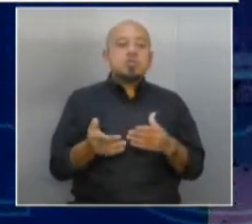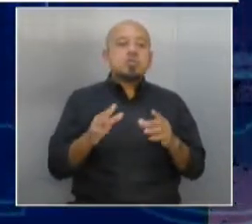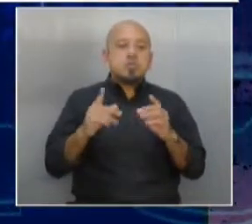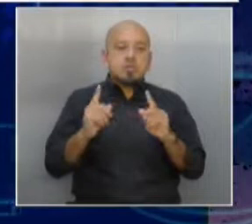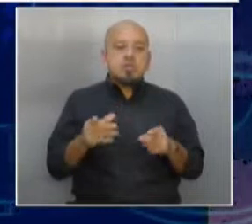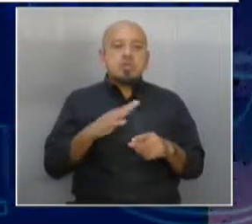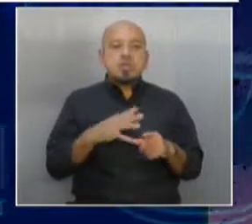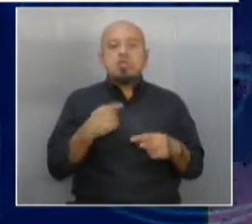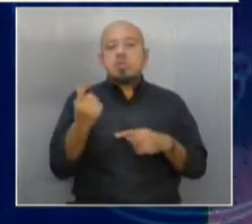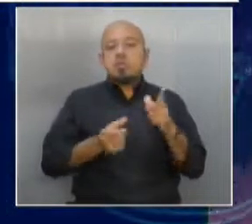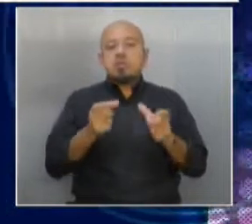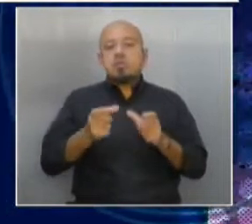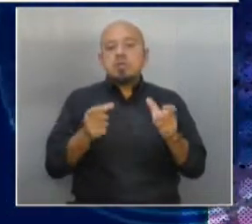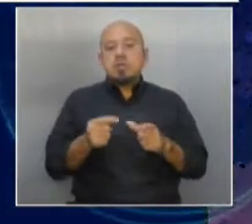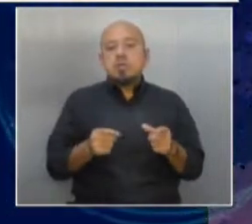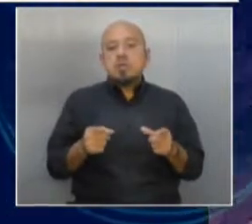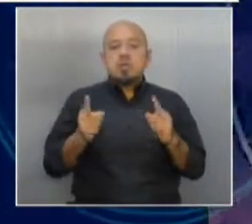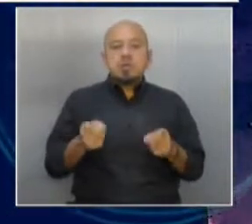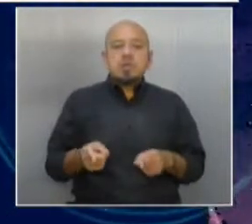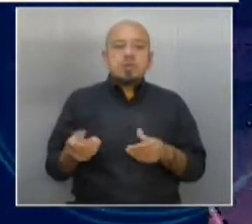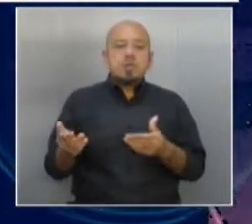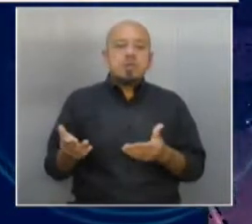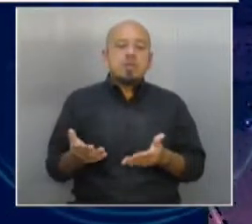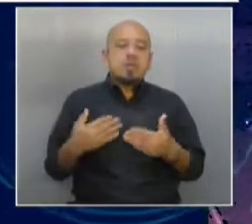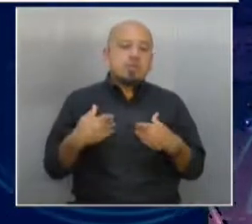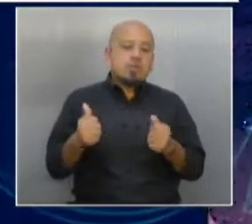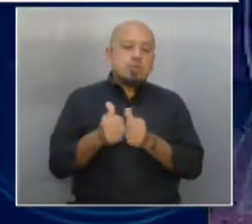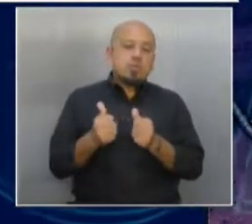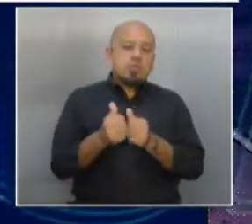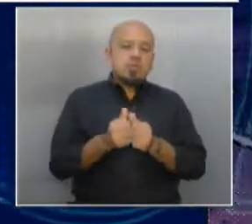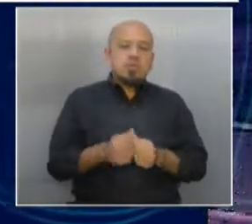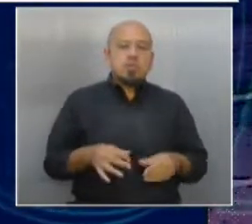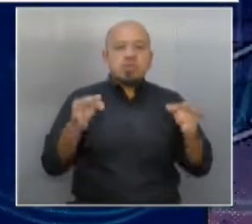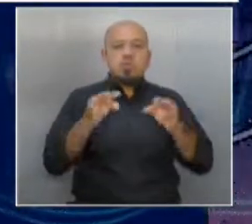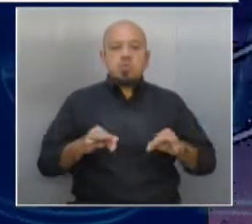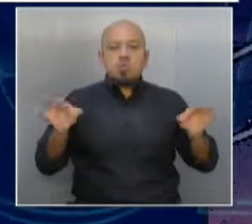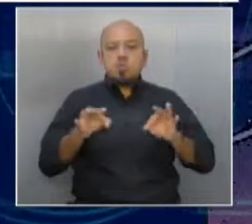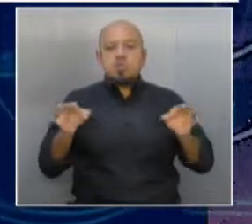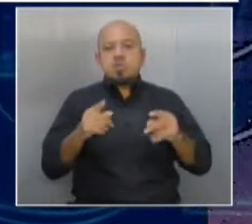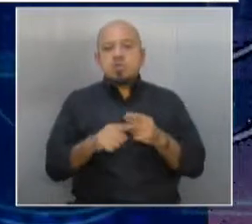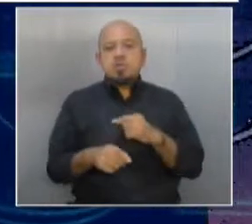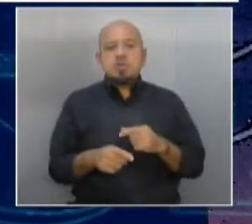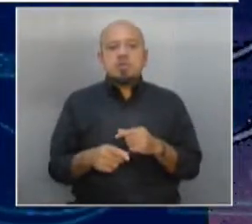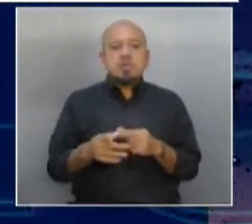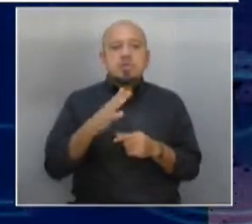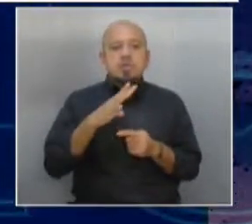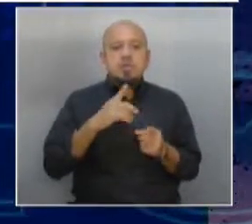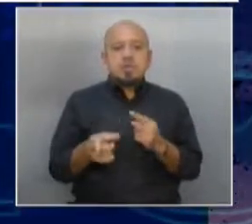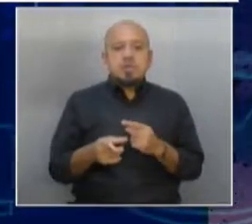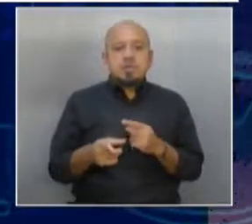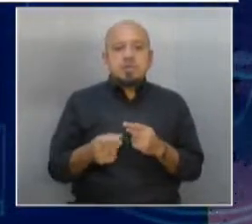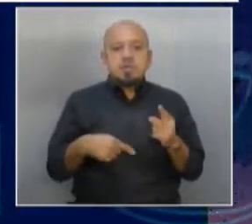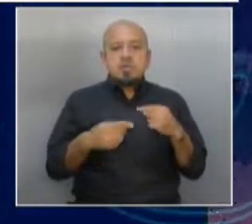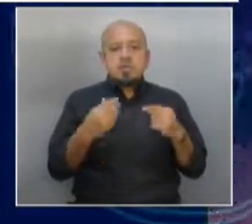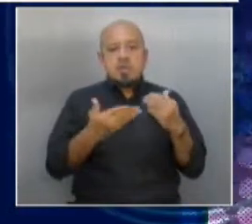otras personas, sino también el sostén, porque la música, el canto, el coro, la grupalidad en sí alrededor de las